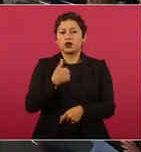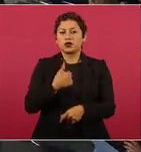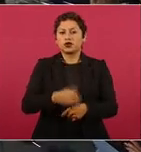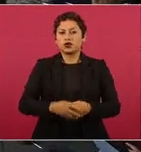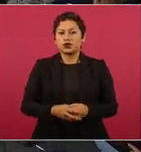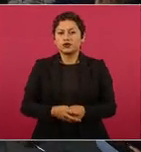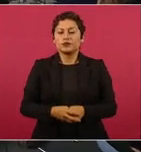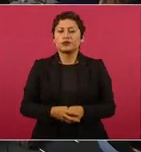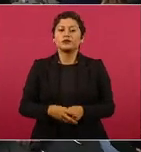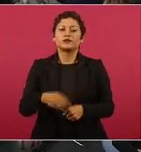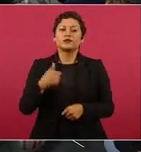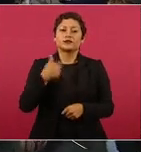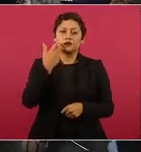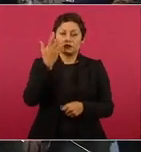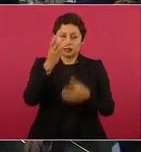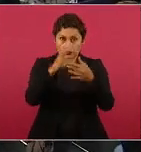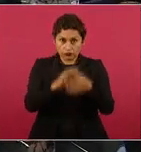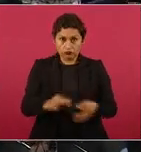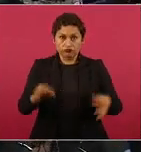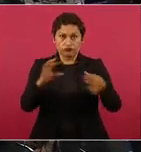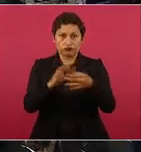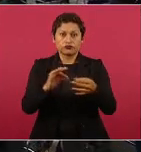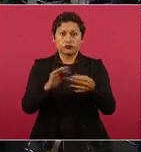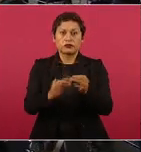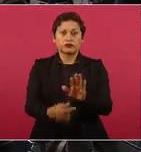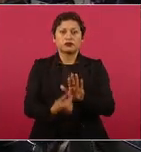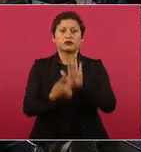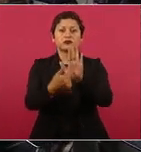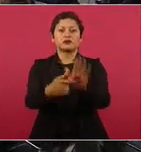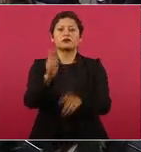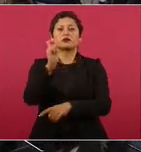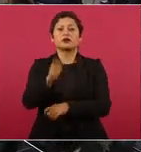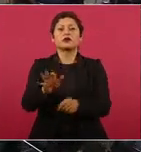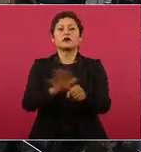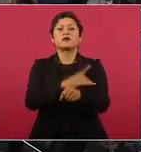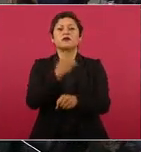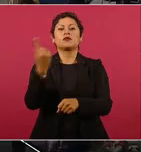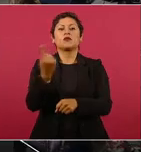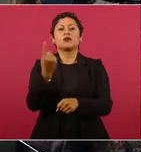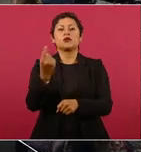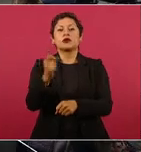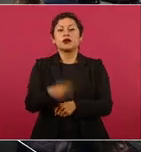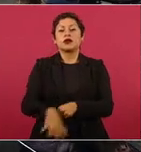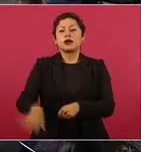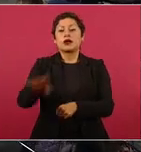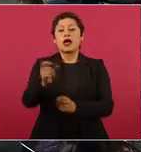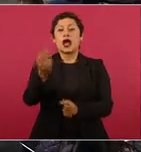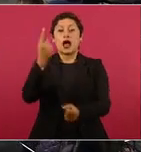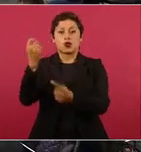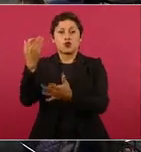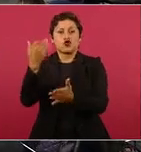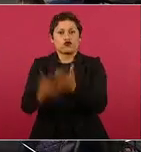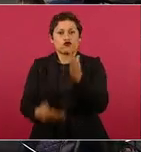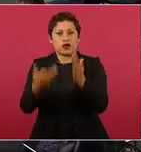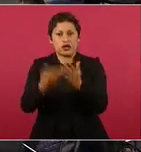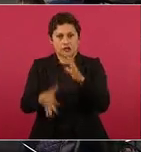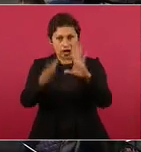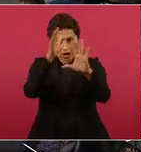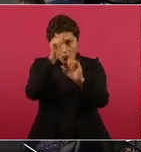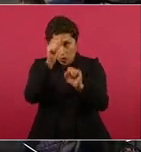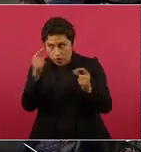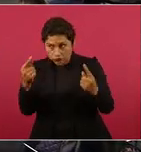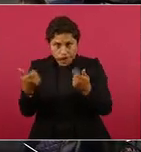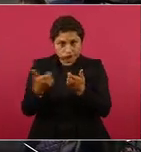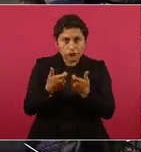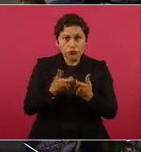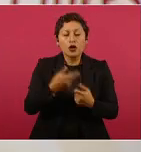pedirle la autorización a todas las empresas, porque algunas de ellas todavía no lo hacen con sus accionistas, pero esa es la suma de